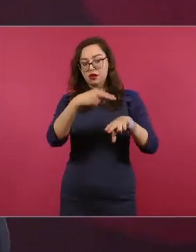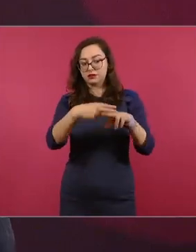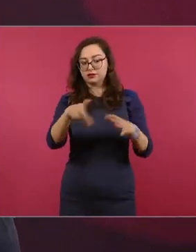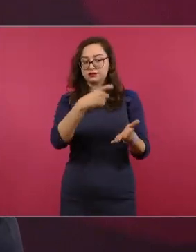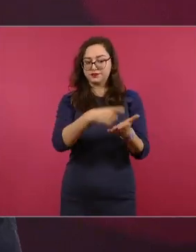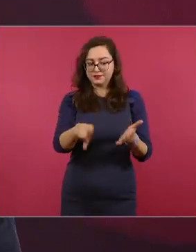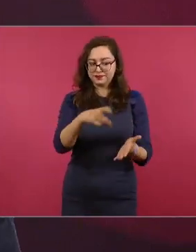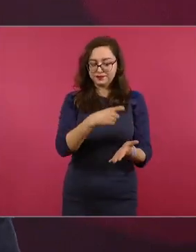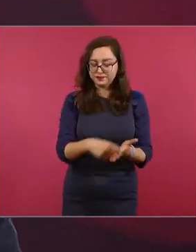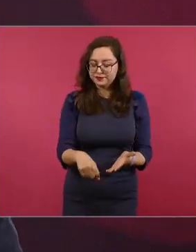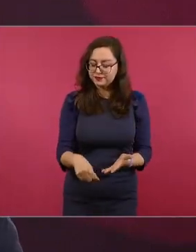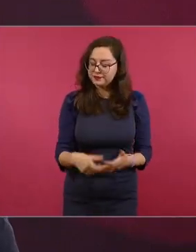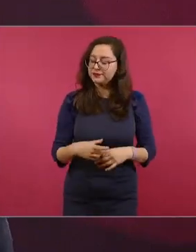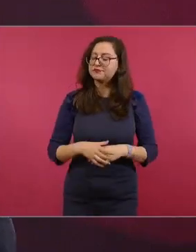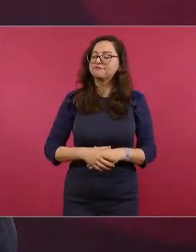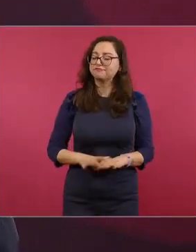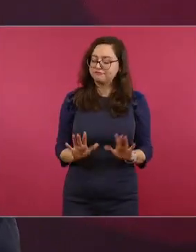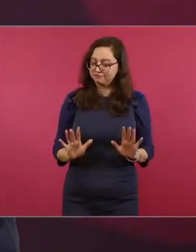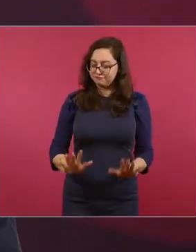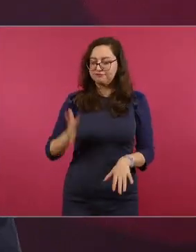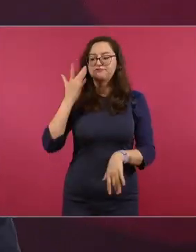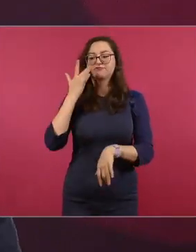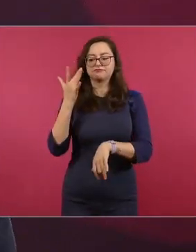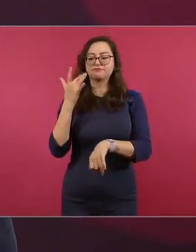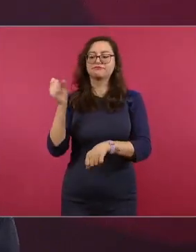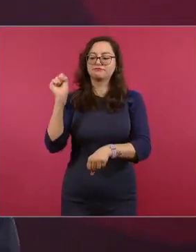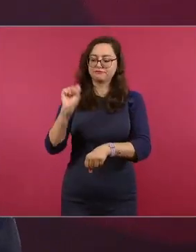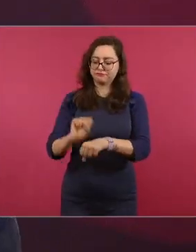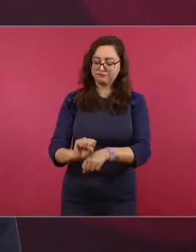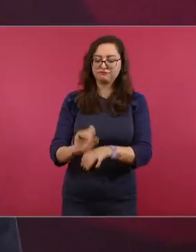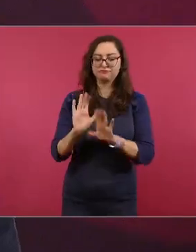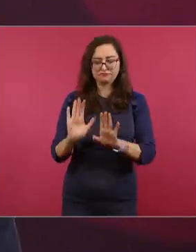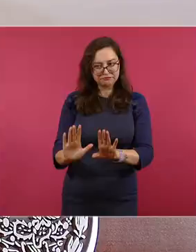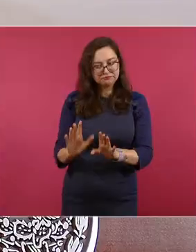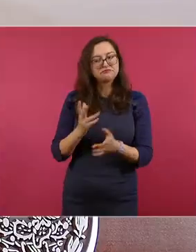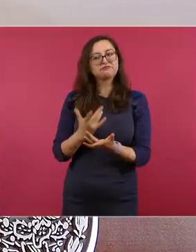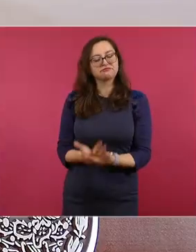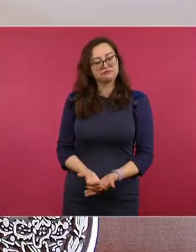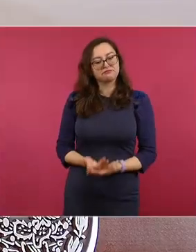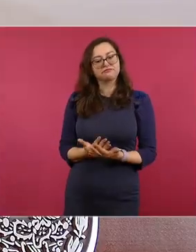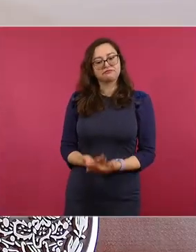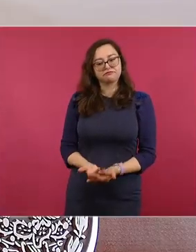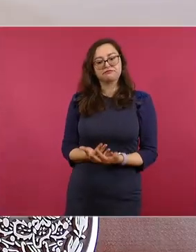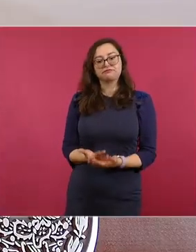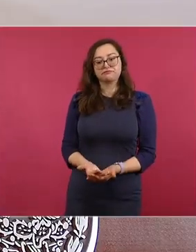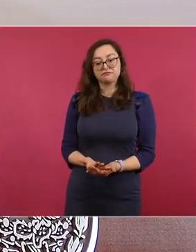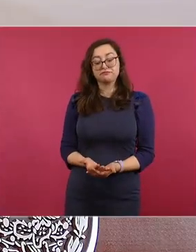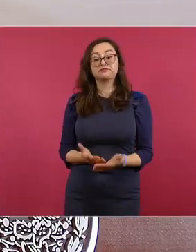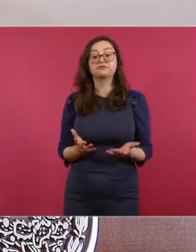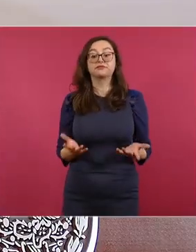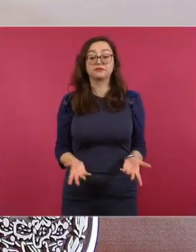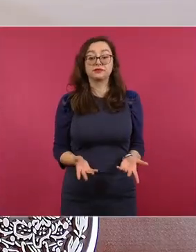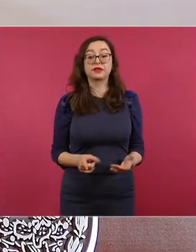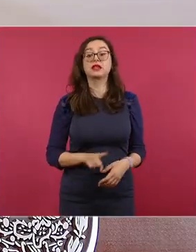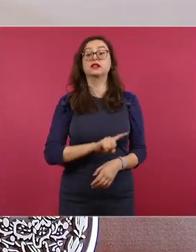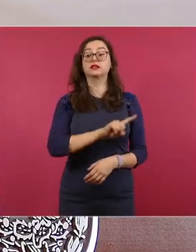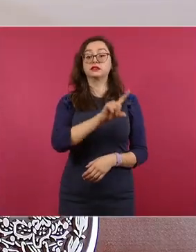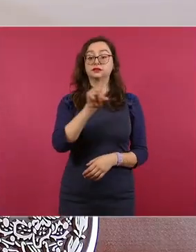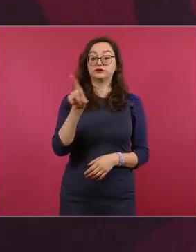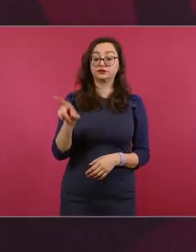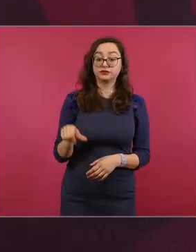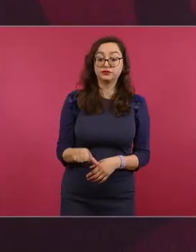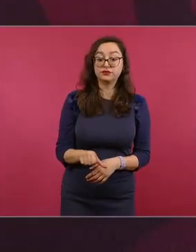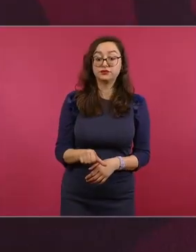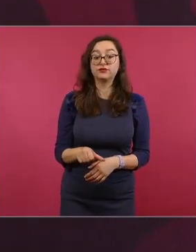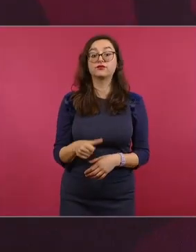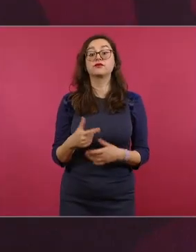la Semana Santa. Terminó la Semana Santa y ya lo hicimos aplicar, dijeron sí, pero las escuelas no coinciden